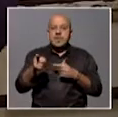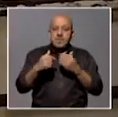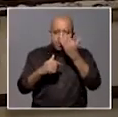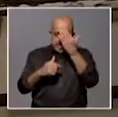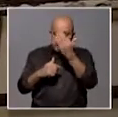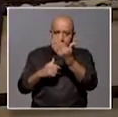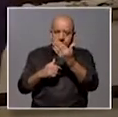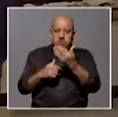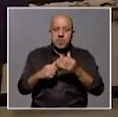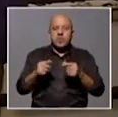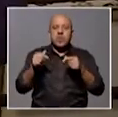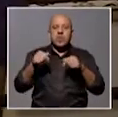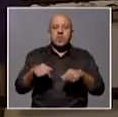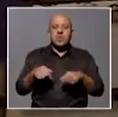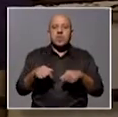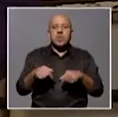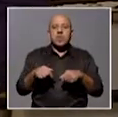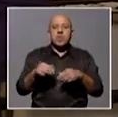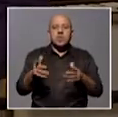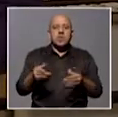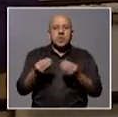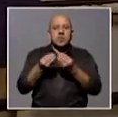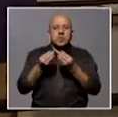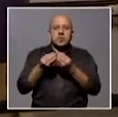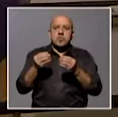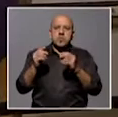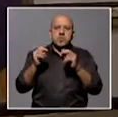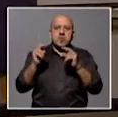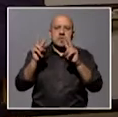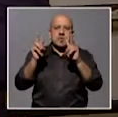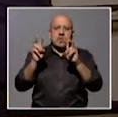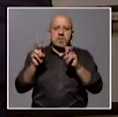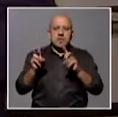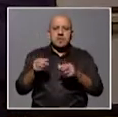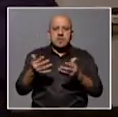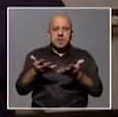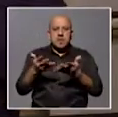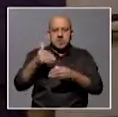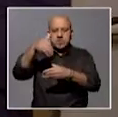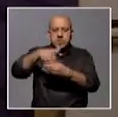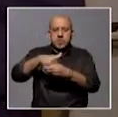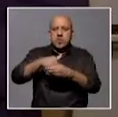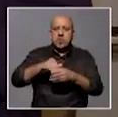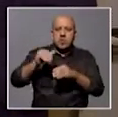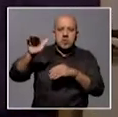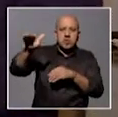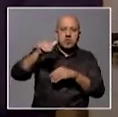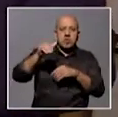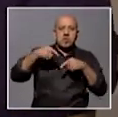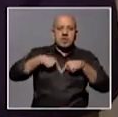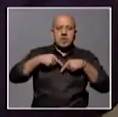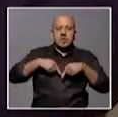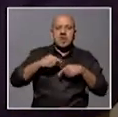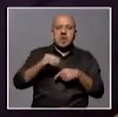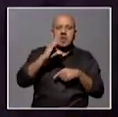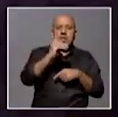Amplio en esta sesión que se está desarrollando, que se han tocado varios puntos. Hasta ahora lo que se votó fue el llamado a sala del intendente Cristian